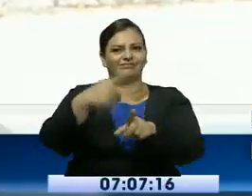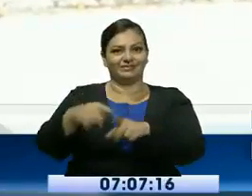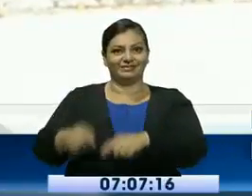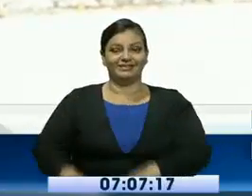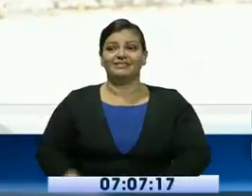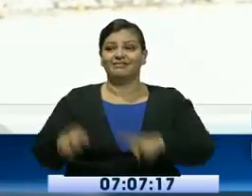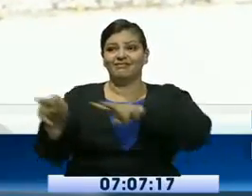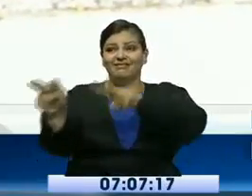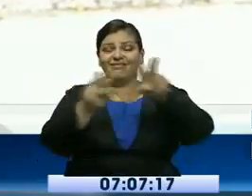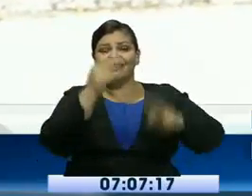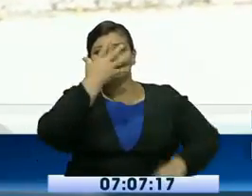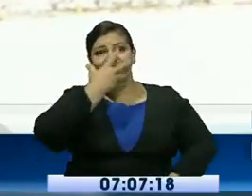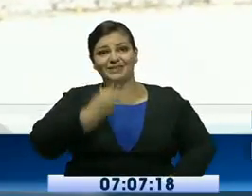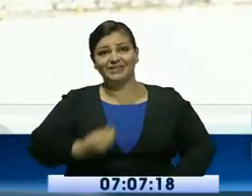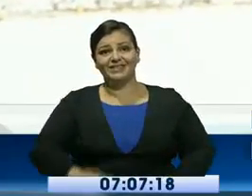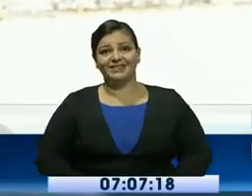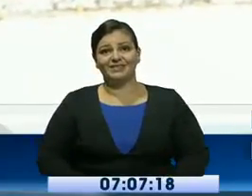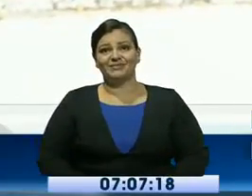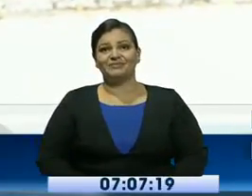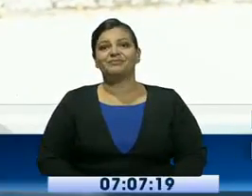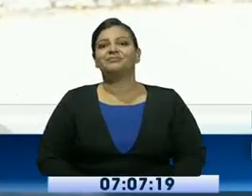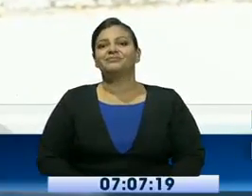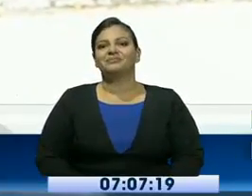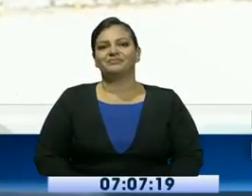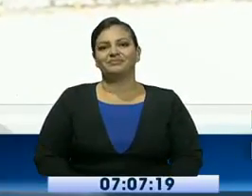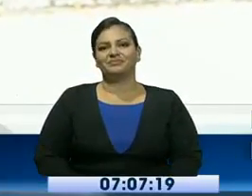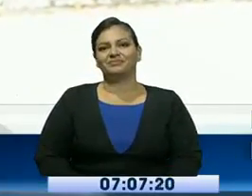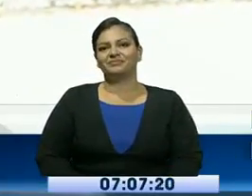creo, incomparable en el país, si es que no exagero